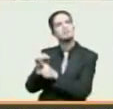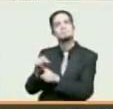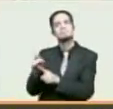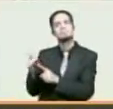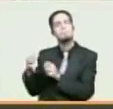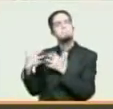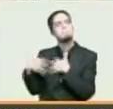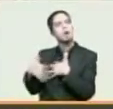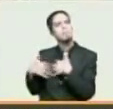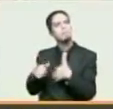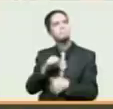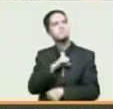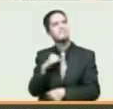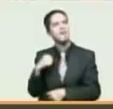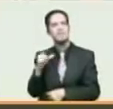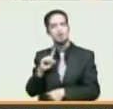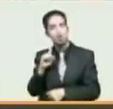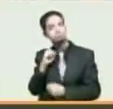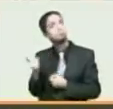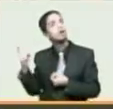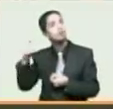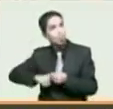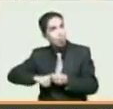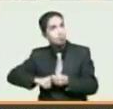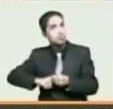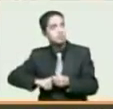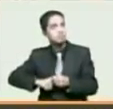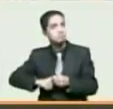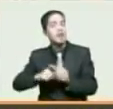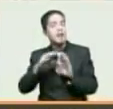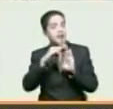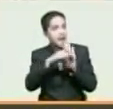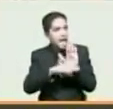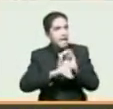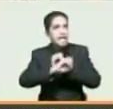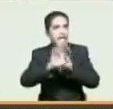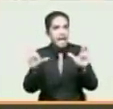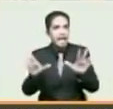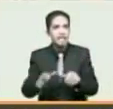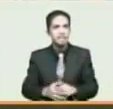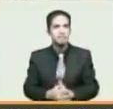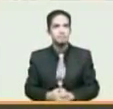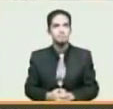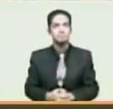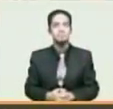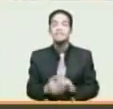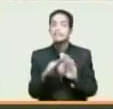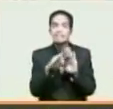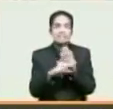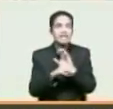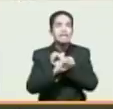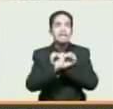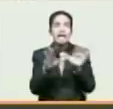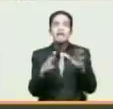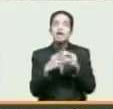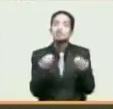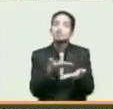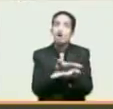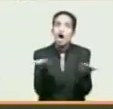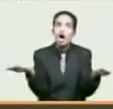Los incluye. Reglas claras de juego. reglas muy claras de juego para todas y para